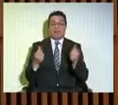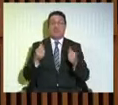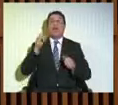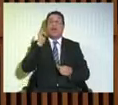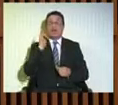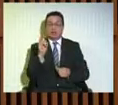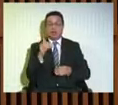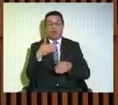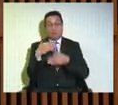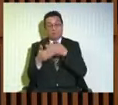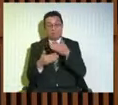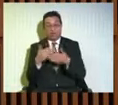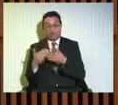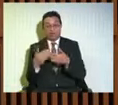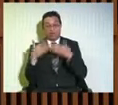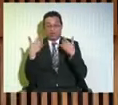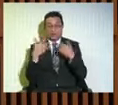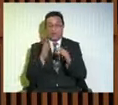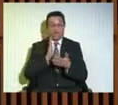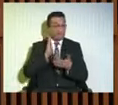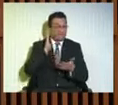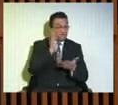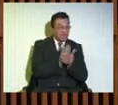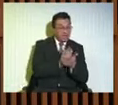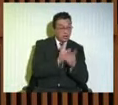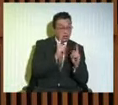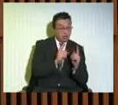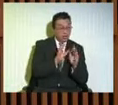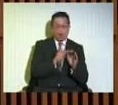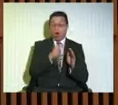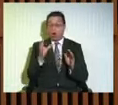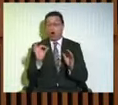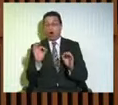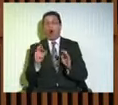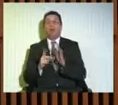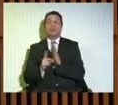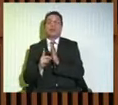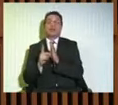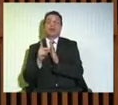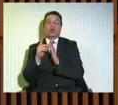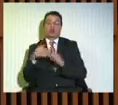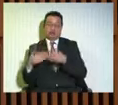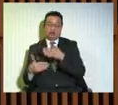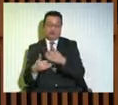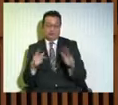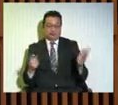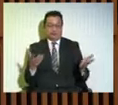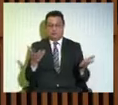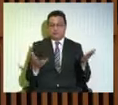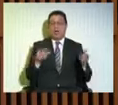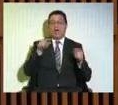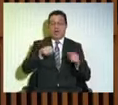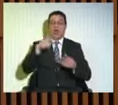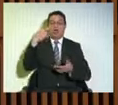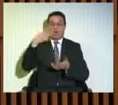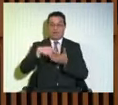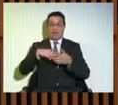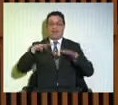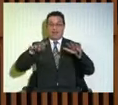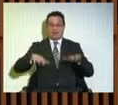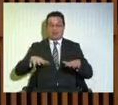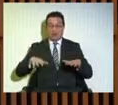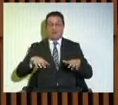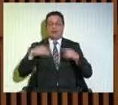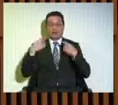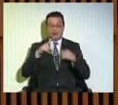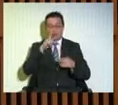nuestros procesos ya están o terminados para este año o en pleno desarrollo y tenemos la certeza que el año 2019, al